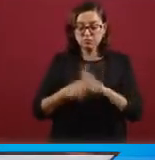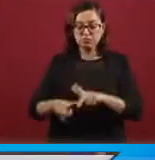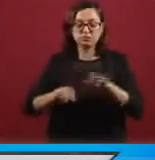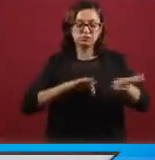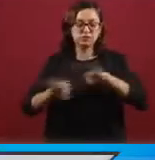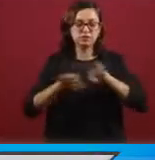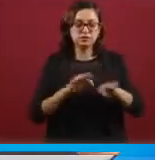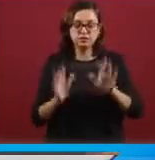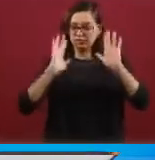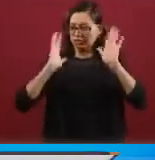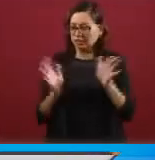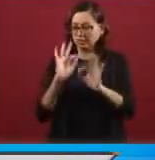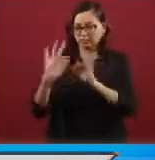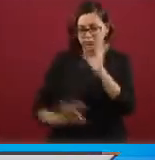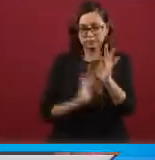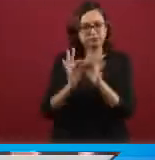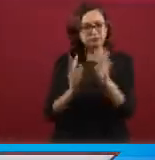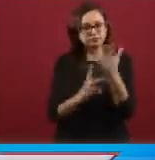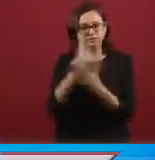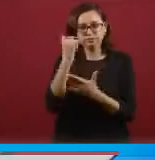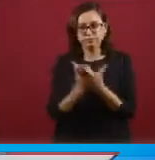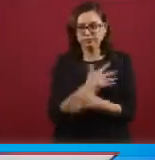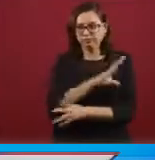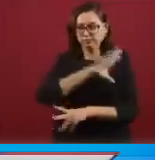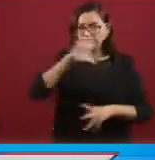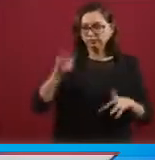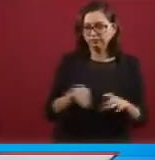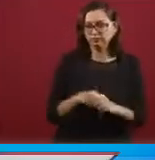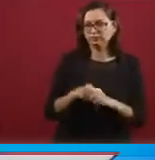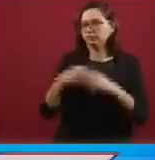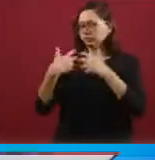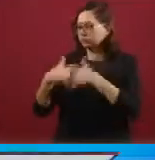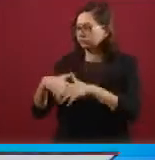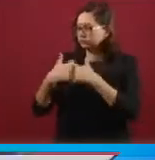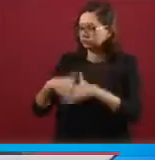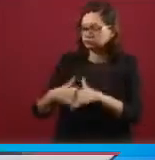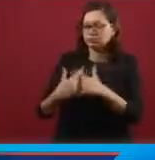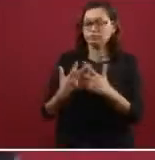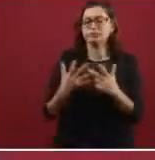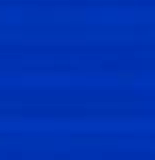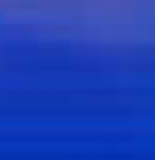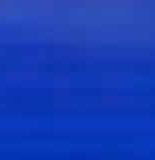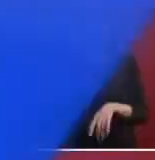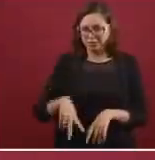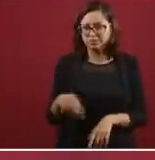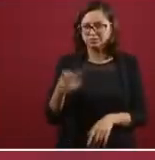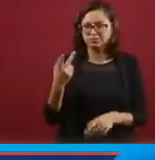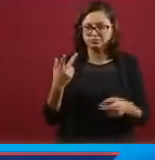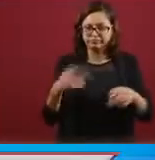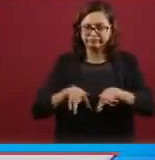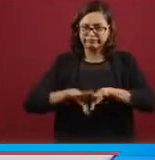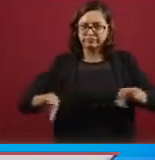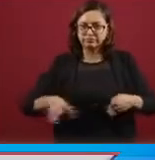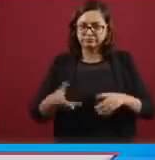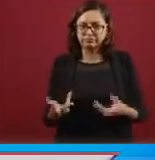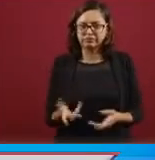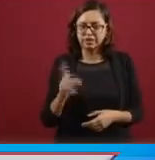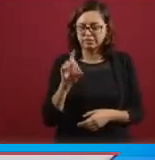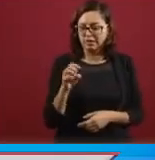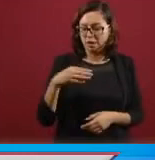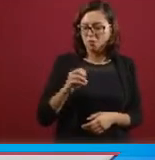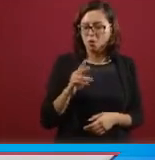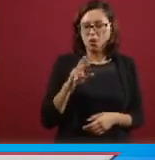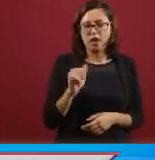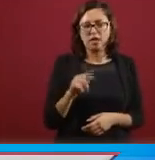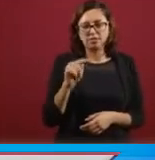aeropuerto de Santa Lucía es uno de los 30 proyectos prioritarios del gobierno de la Cuarta Transformación. Terna del nuevo